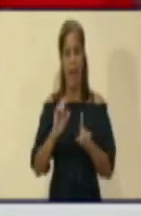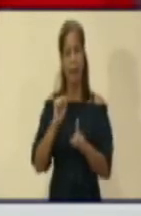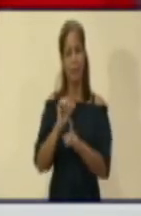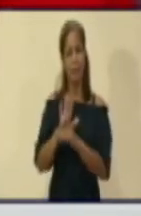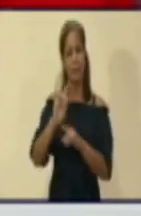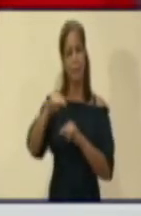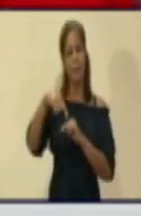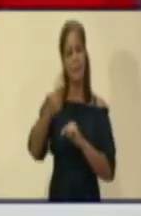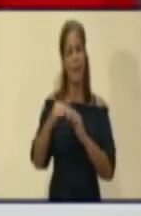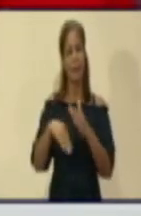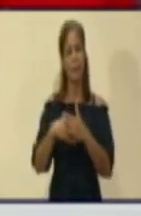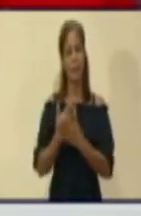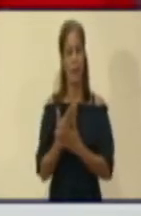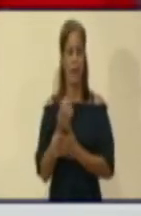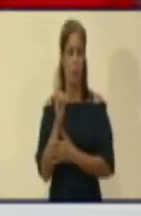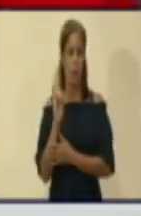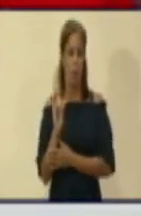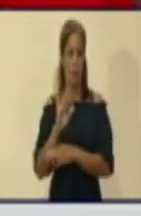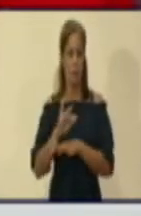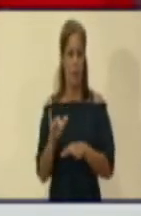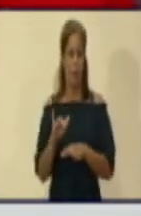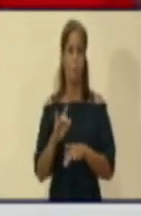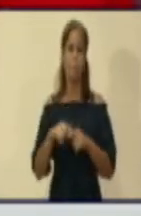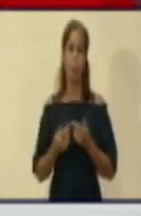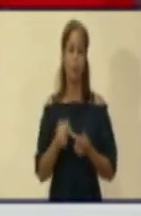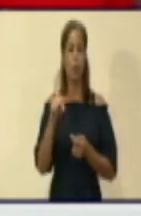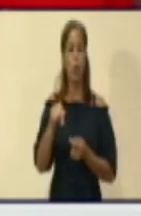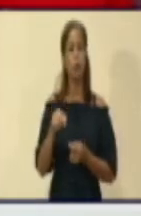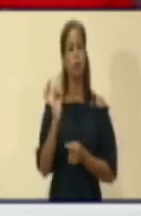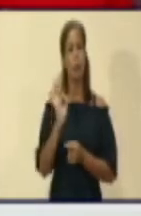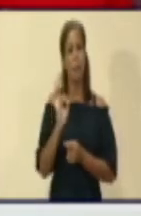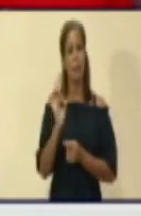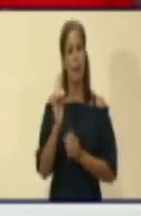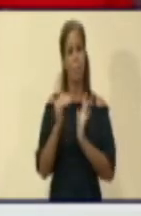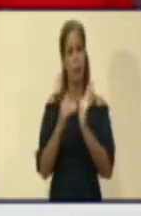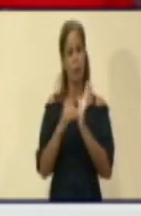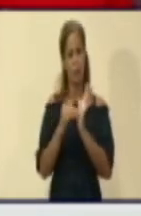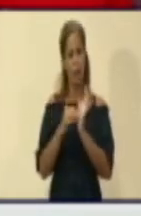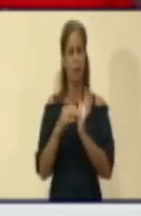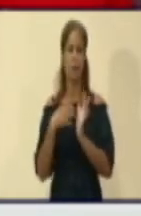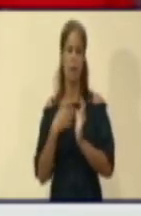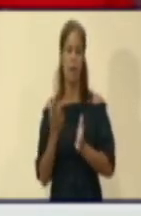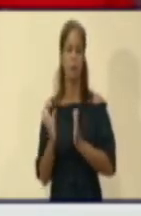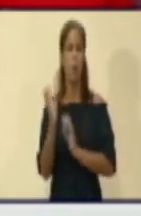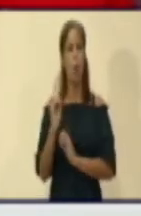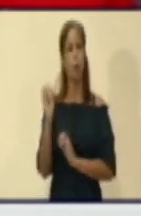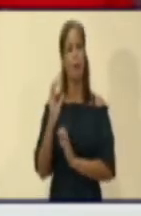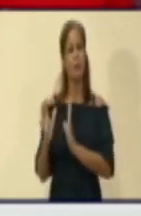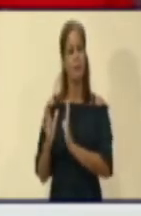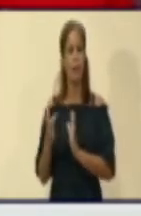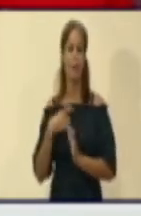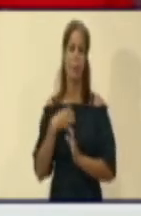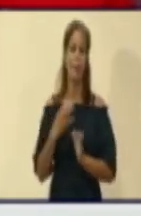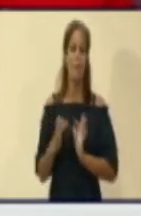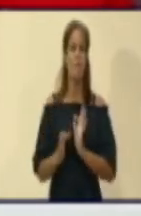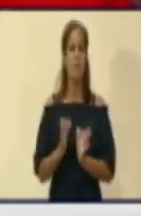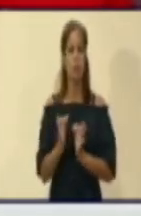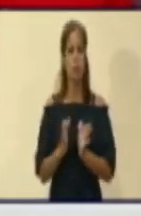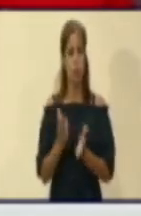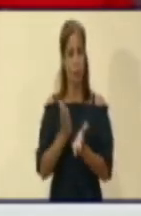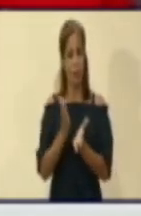9, ¿por qué digo mañana? Porque hoy en la tarde todavía tenemos un grupo de escuelas que estaban organizadas, que tenían sus sesiones de clase y que es necesario que nuestros niños y